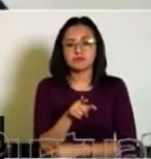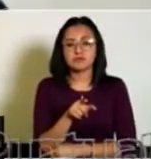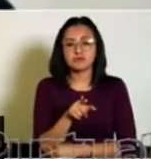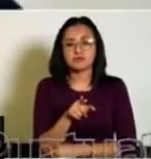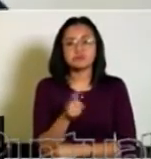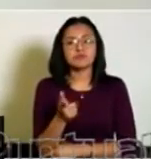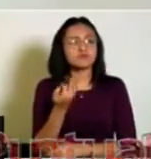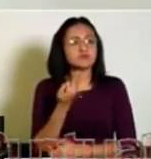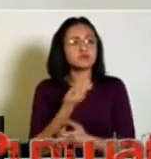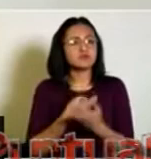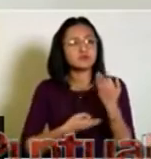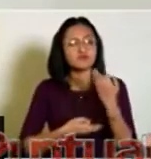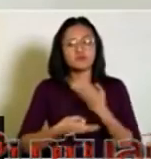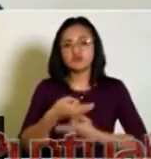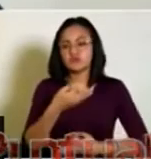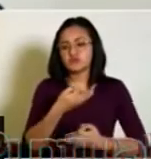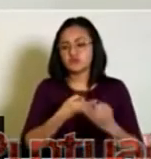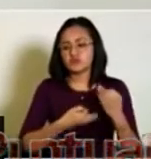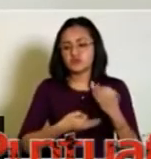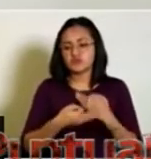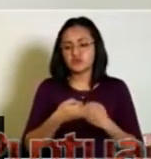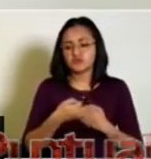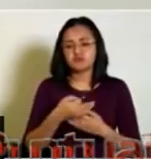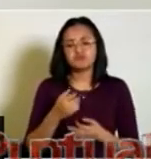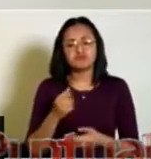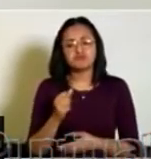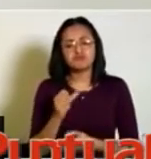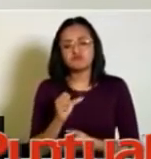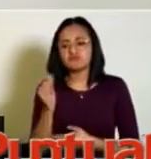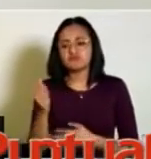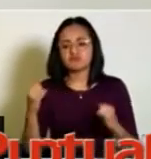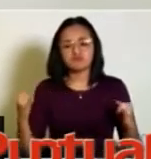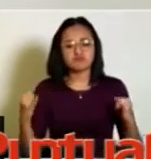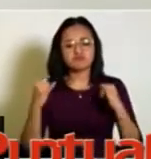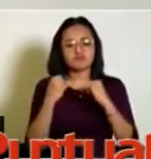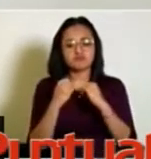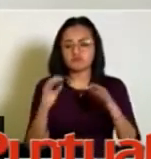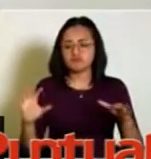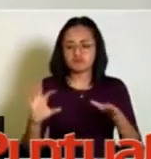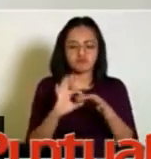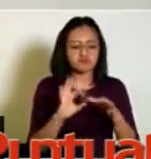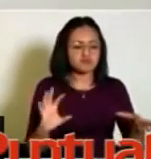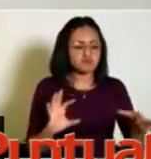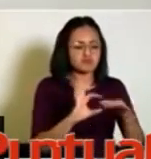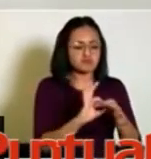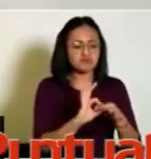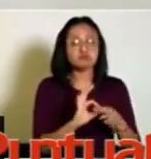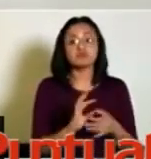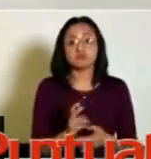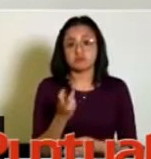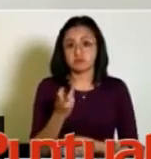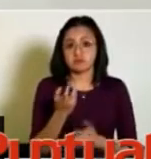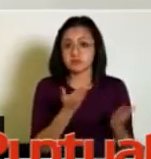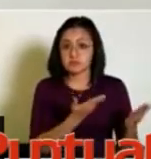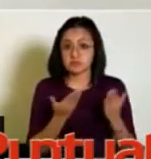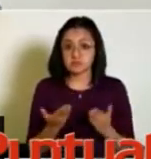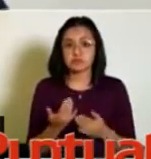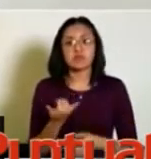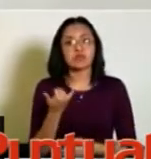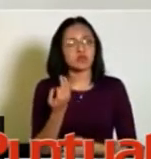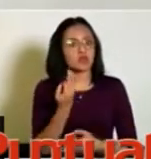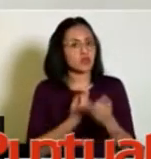de todas las demás instituciones hermanas. Va a llegar y toda